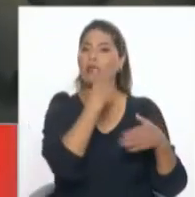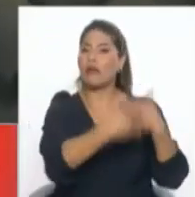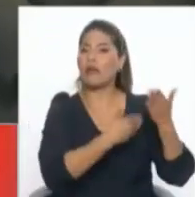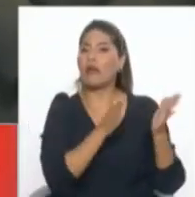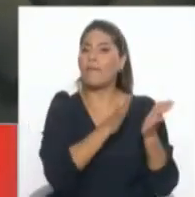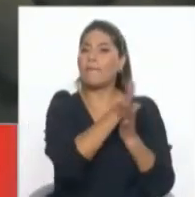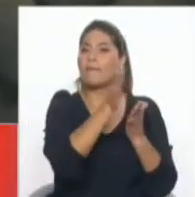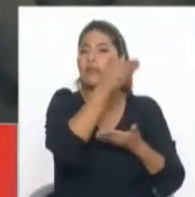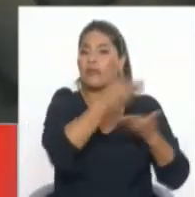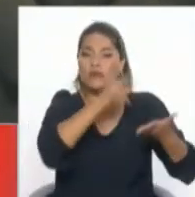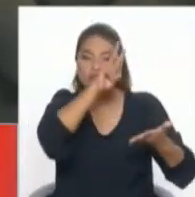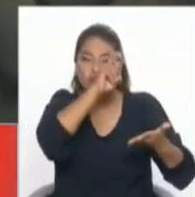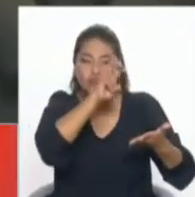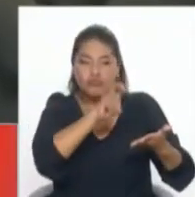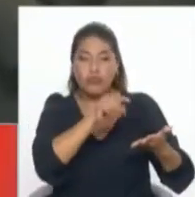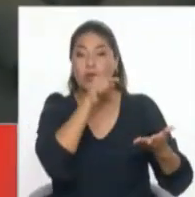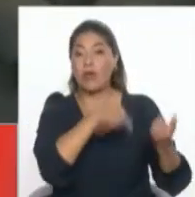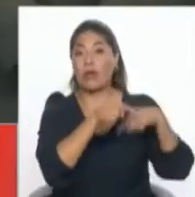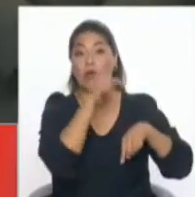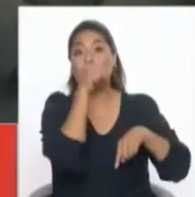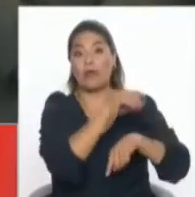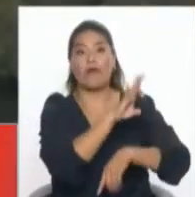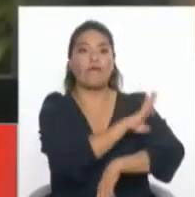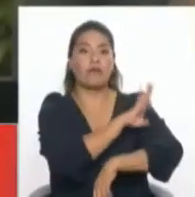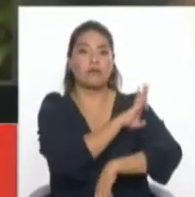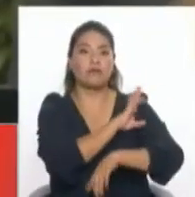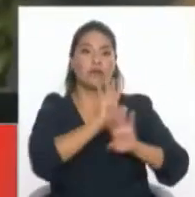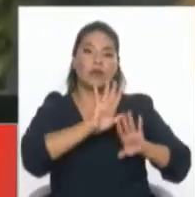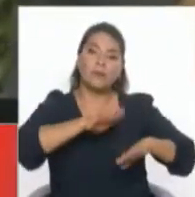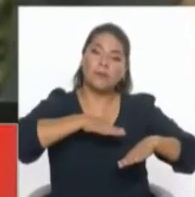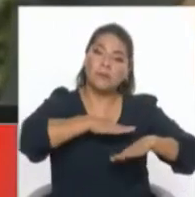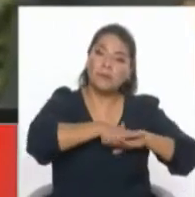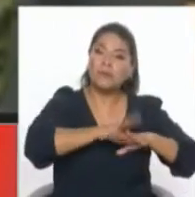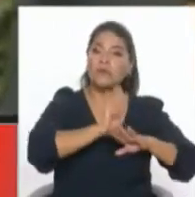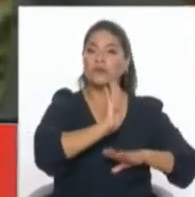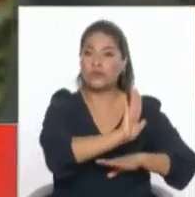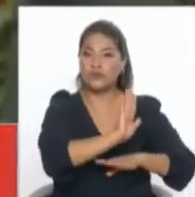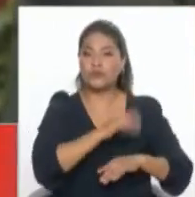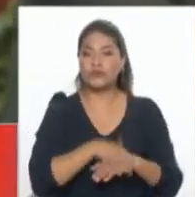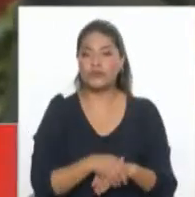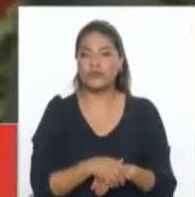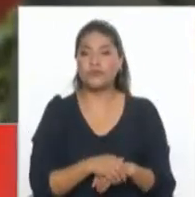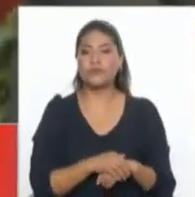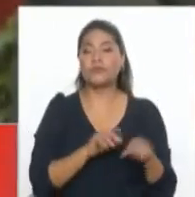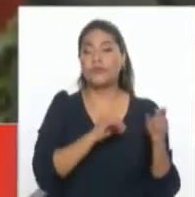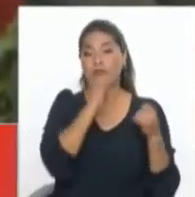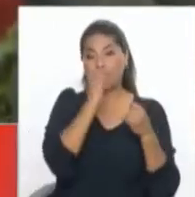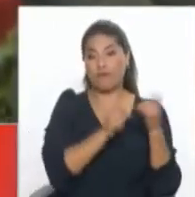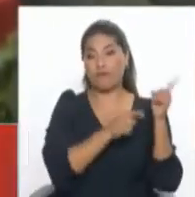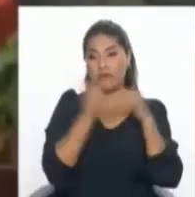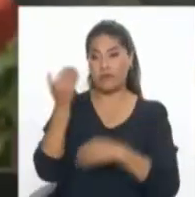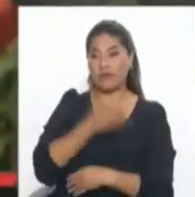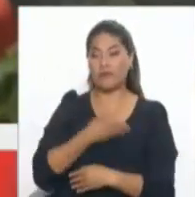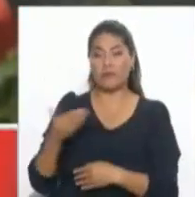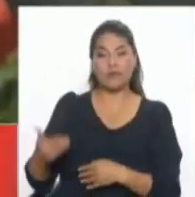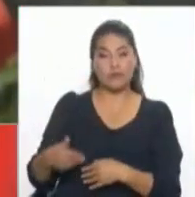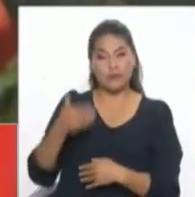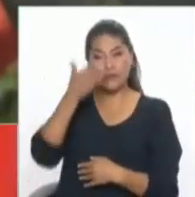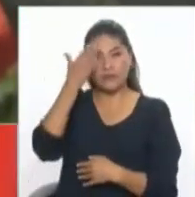llegaría hasta la fiscal de la Nación. Finalmente, la jefa de Estado convocó a las autoridades